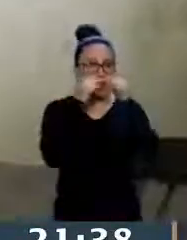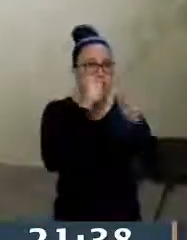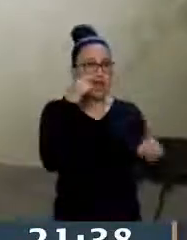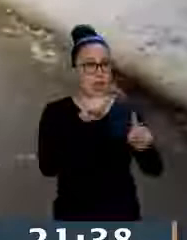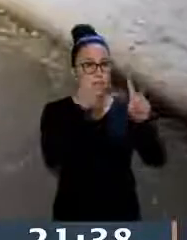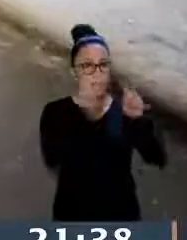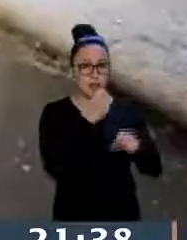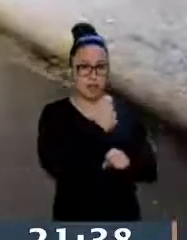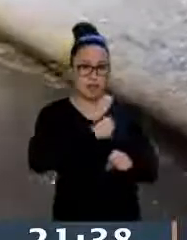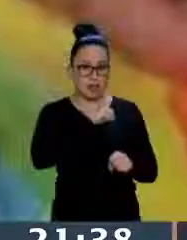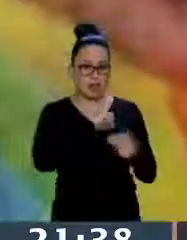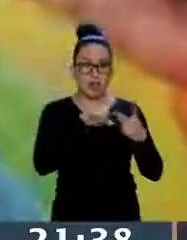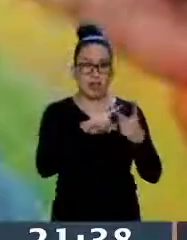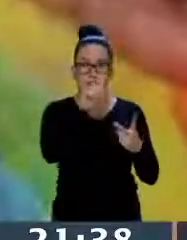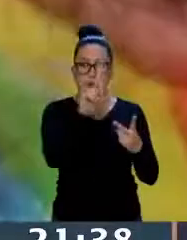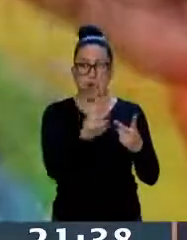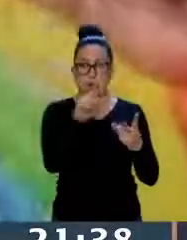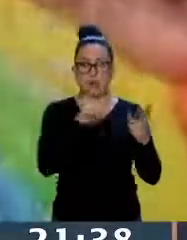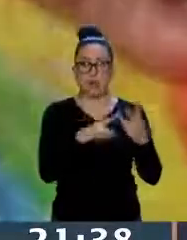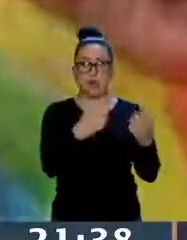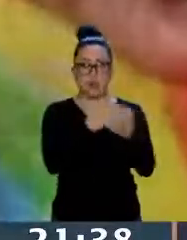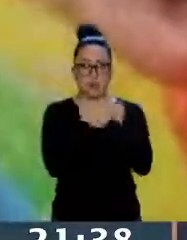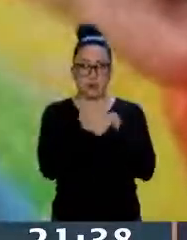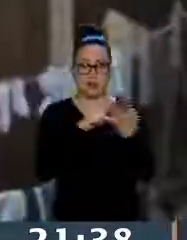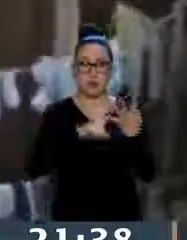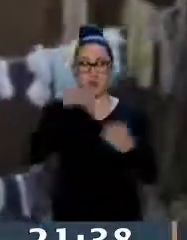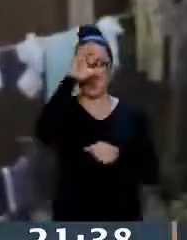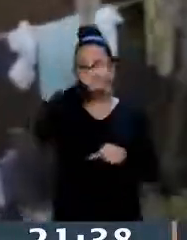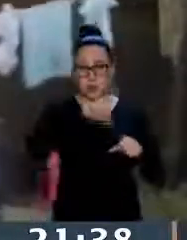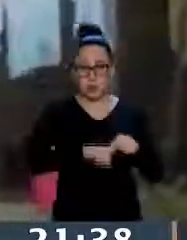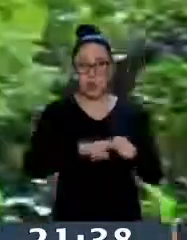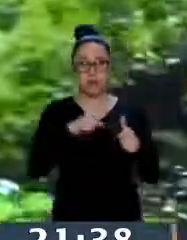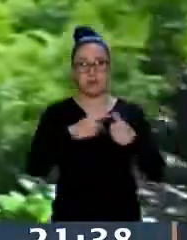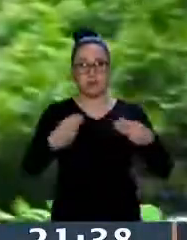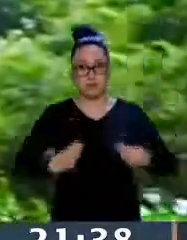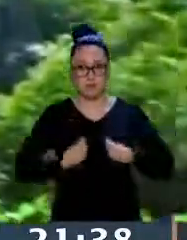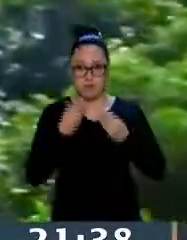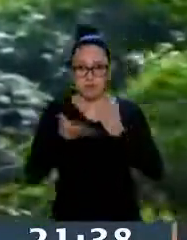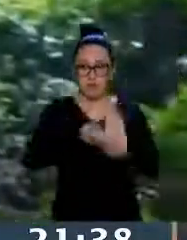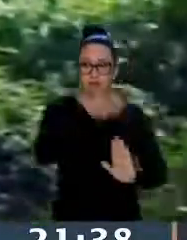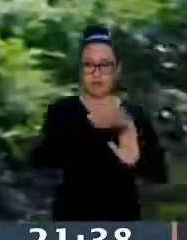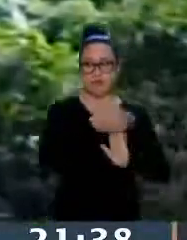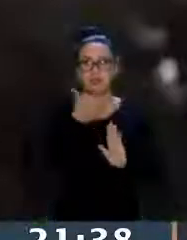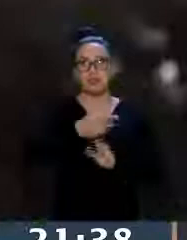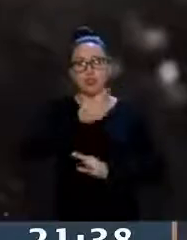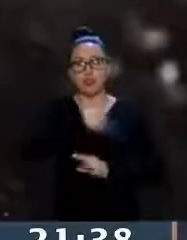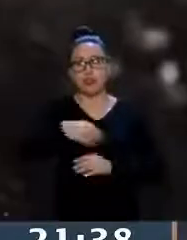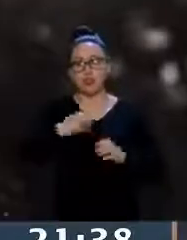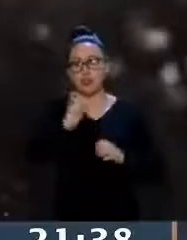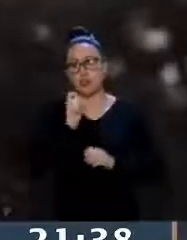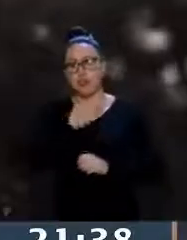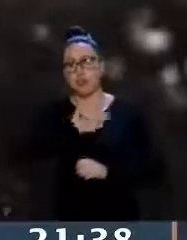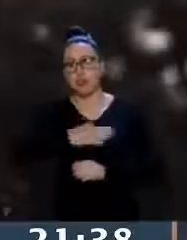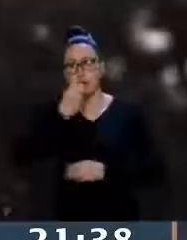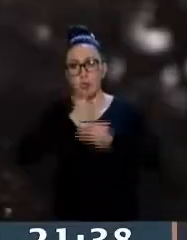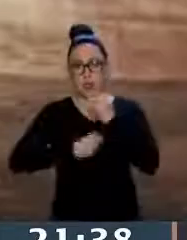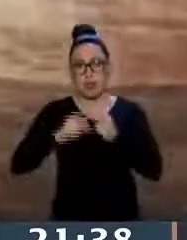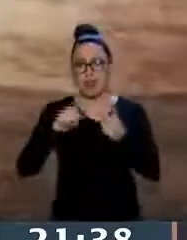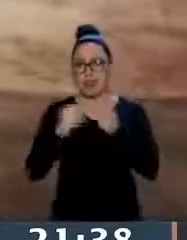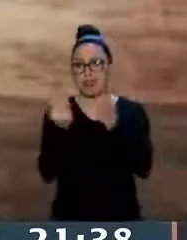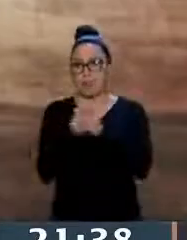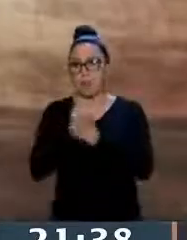de salud agua educación cultura vivienda soberanía alimentaria agentes tóxicos